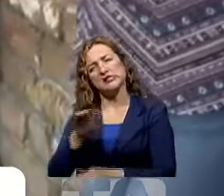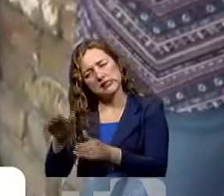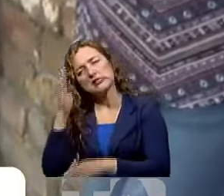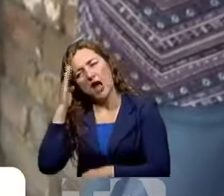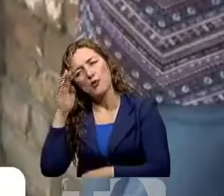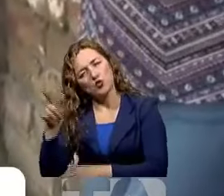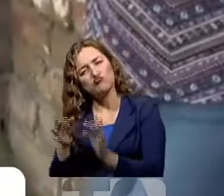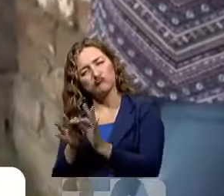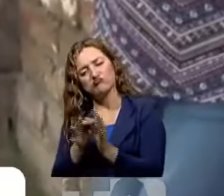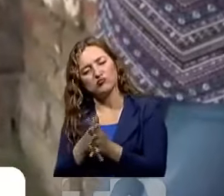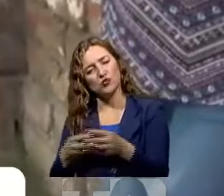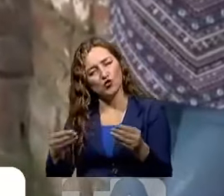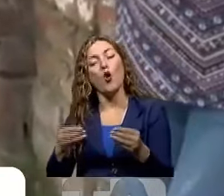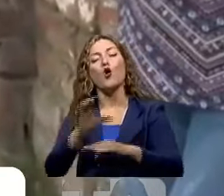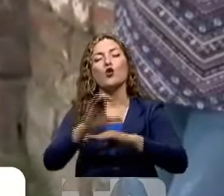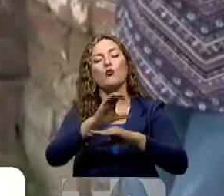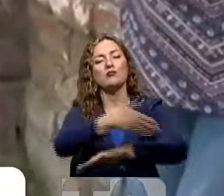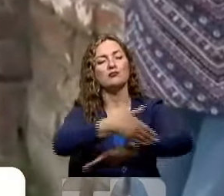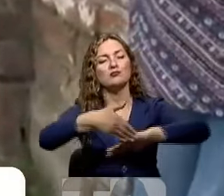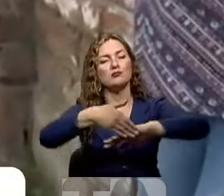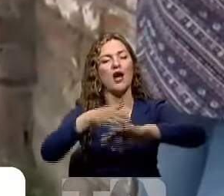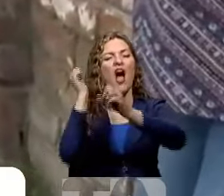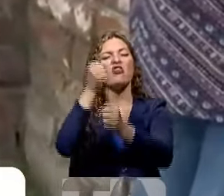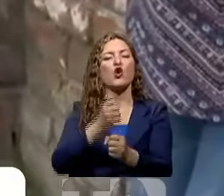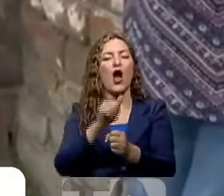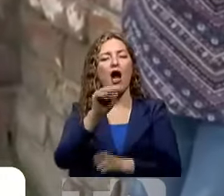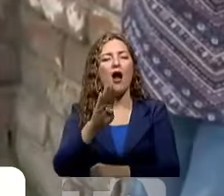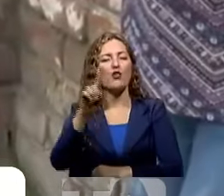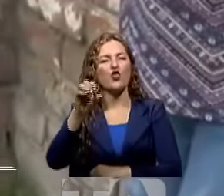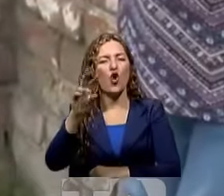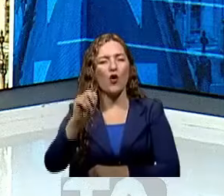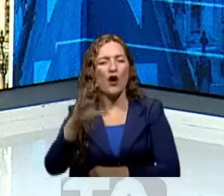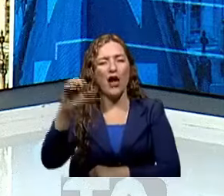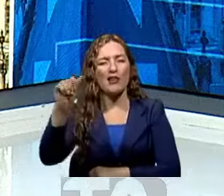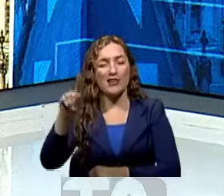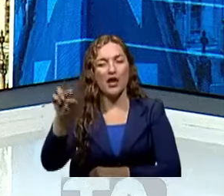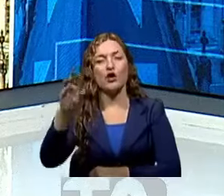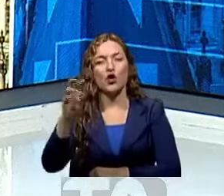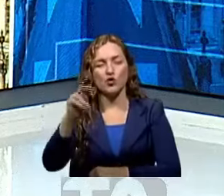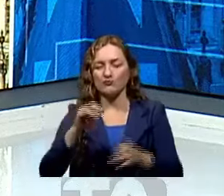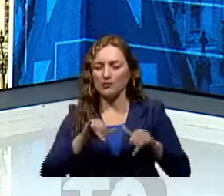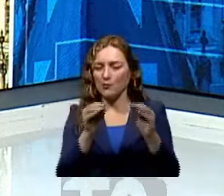vecinos de acá, del sector de Conocoto, en la calle Abdón Calderón. Regreso a estudios que tienen más información. Buenos días. Buenos días.